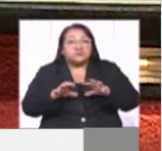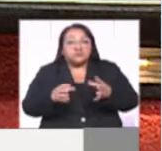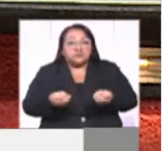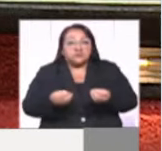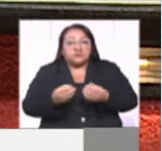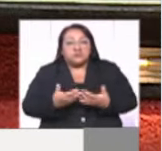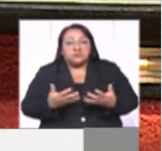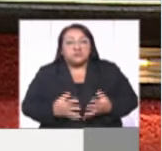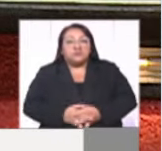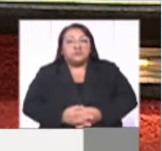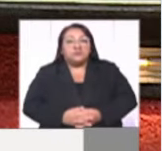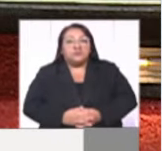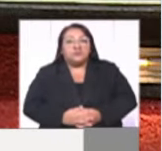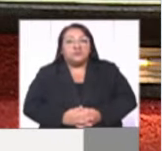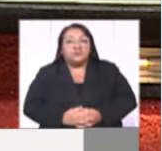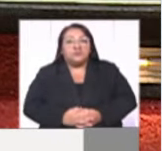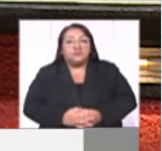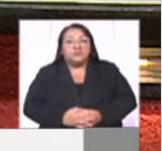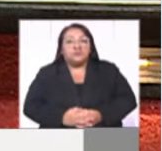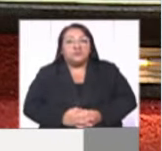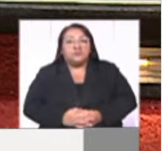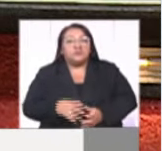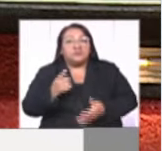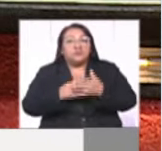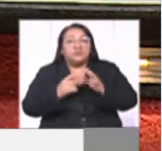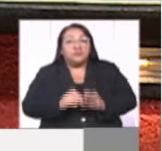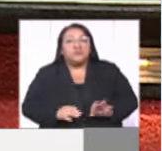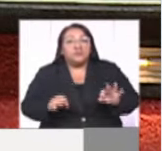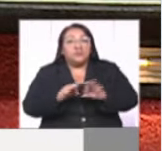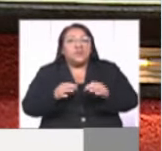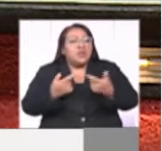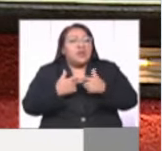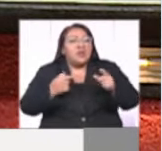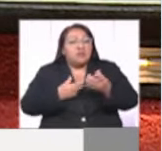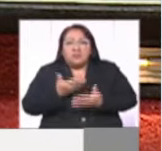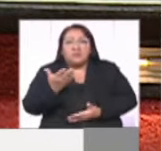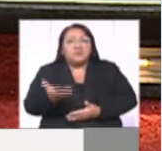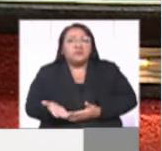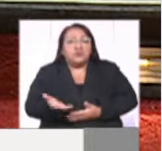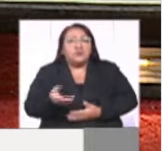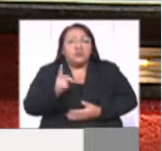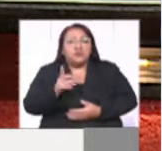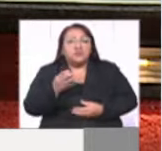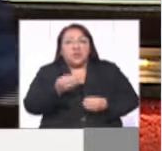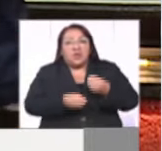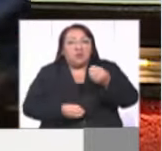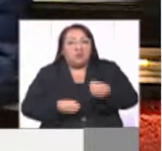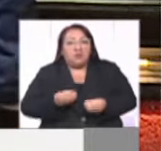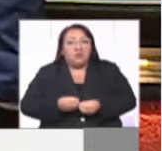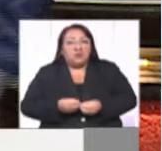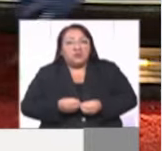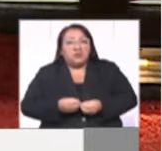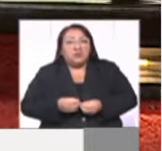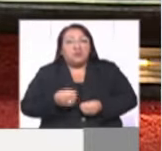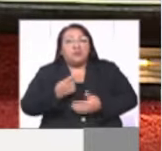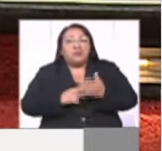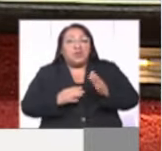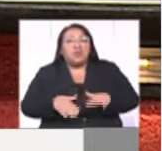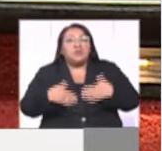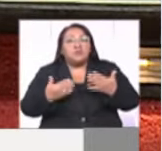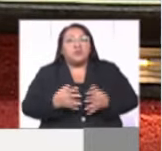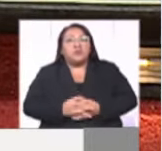estos productos, por lo que es importante la libre disponibilidad de sus aportes con la finalidad